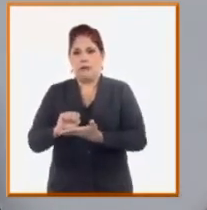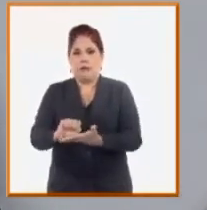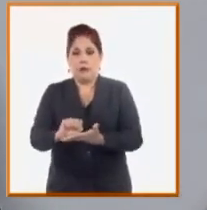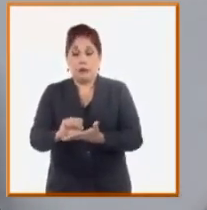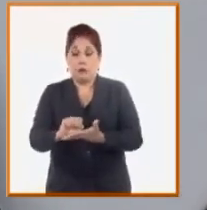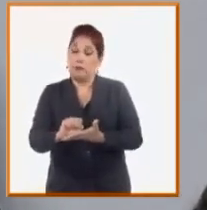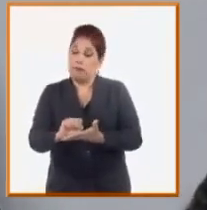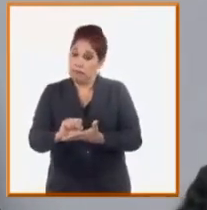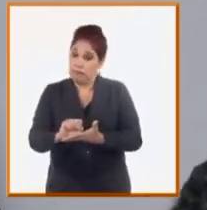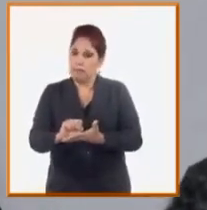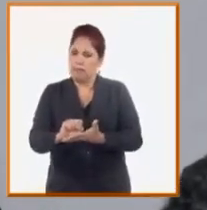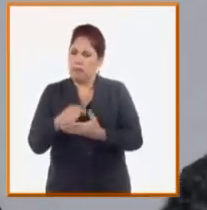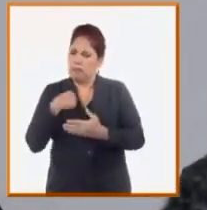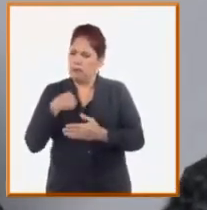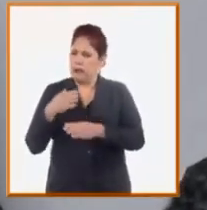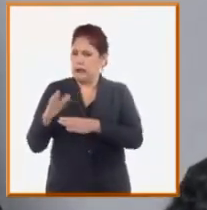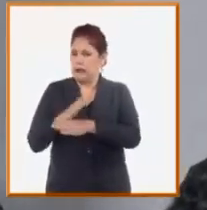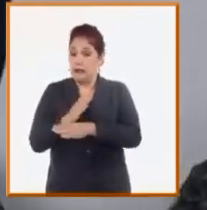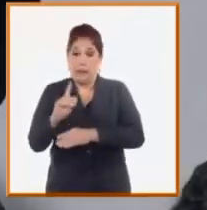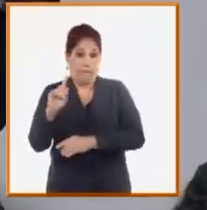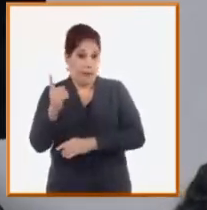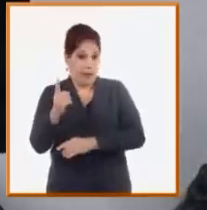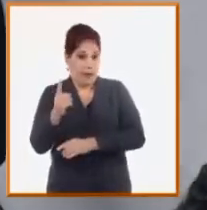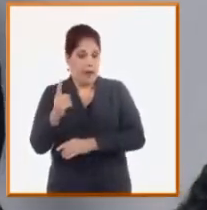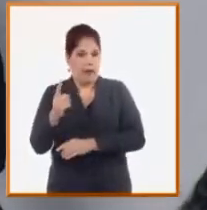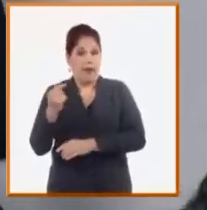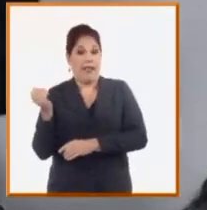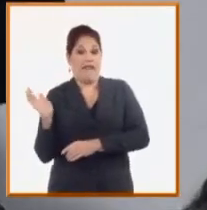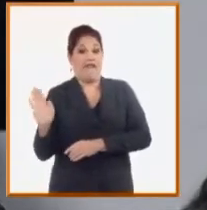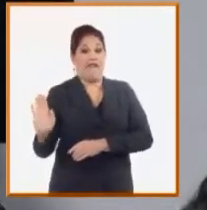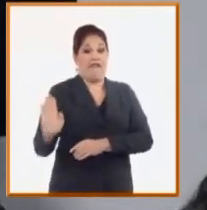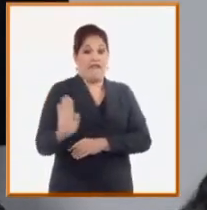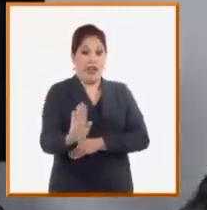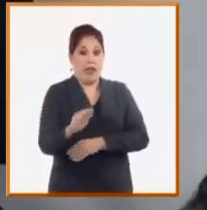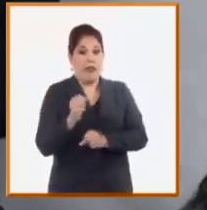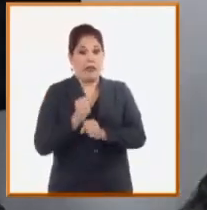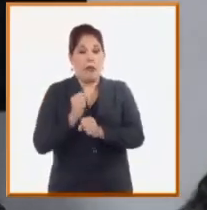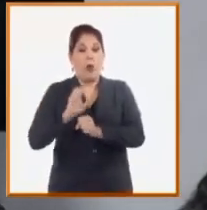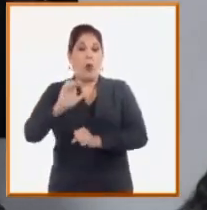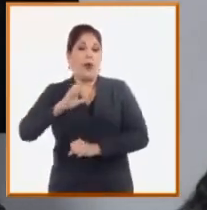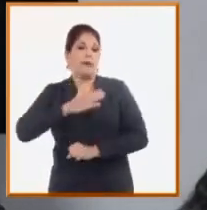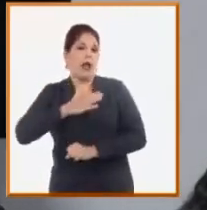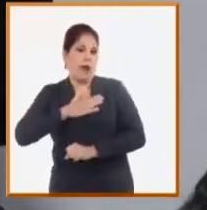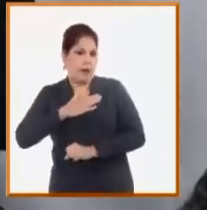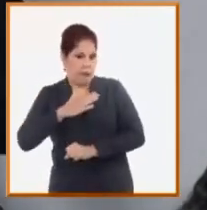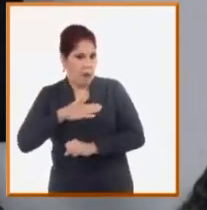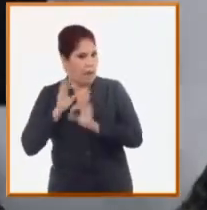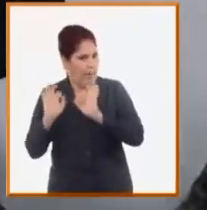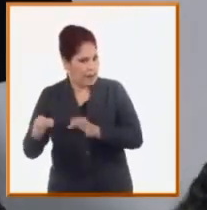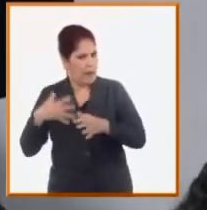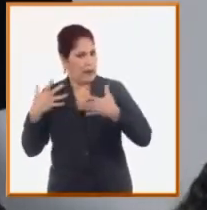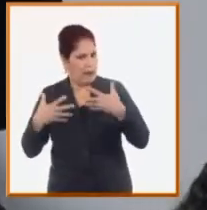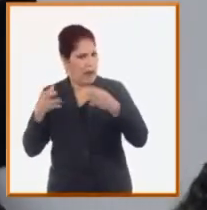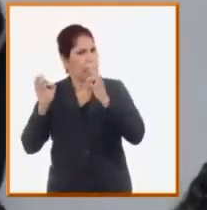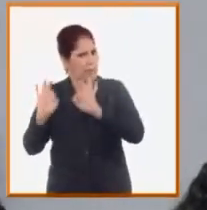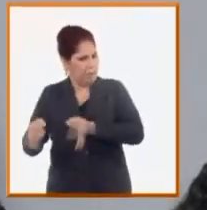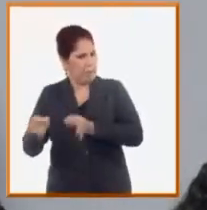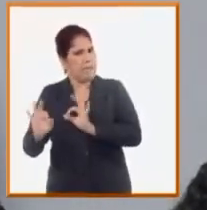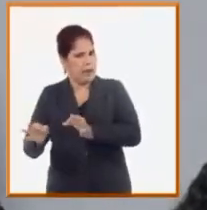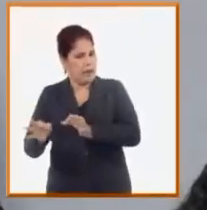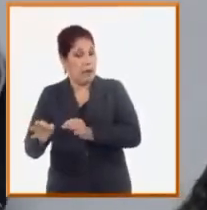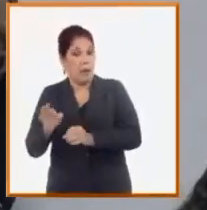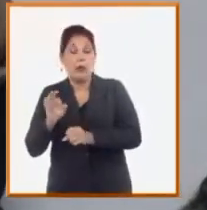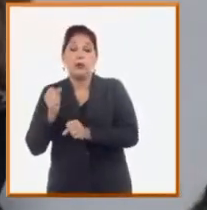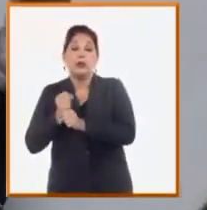tiene varias explicaciones. La primera es que se proviene de trabajadores por cuenta propia que hacían esta misma actividad, porque cuando apenas